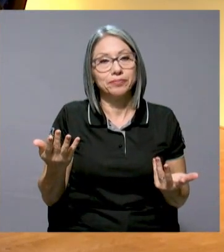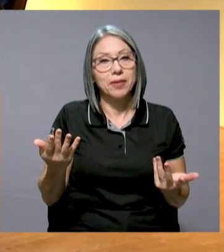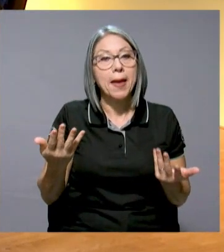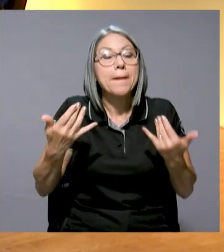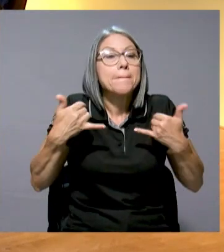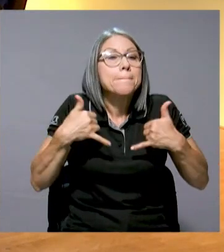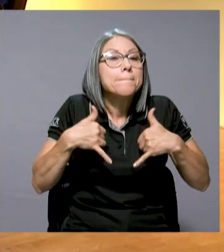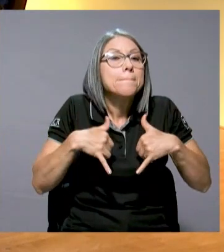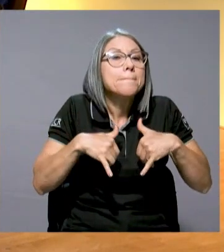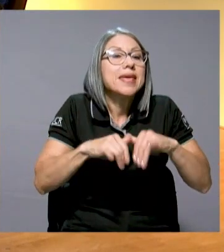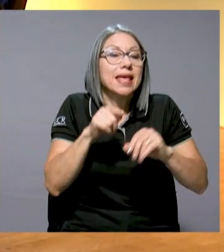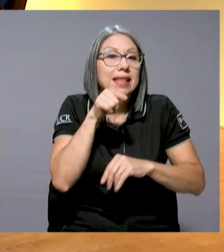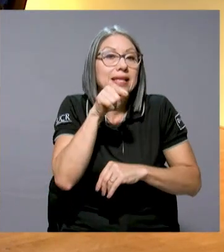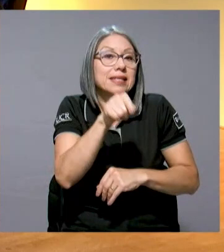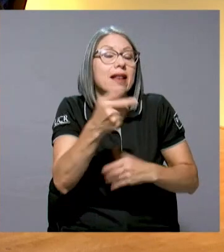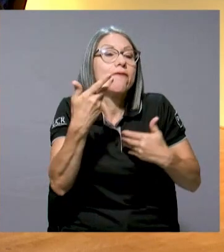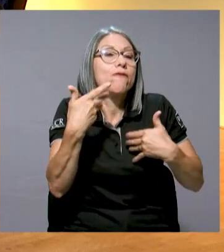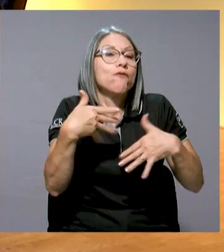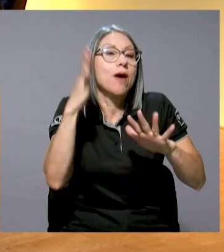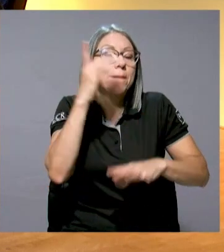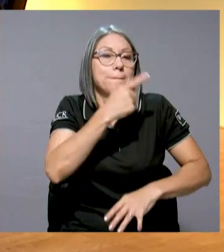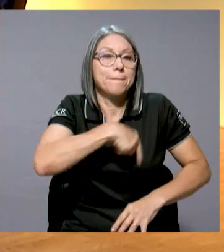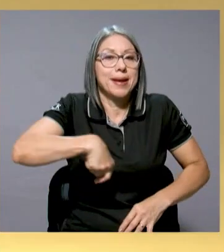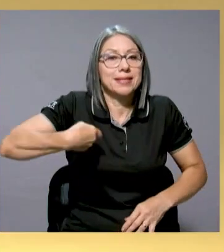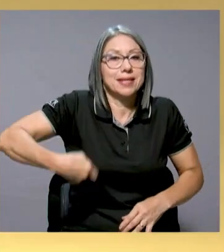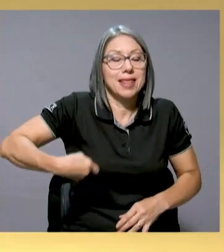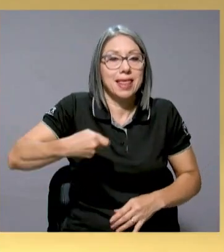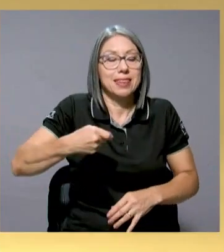mientras fue presidente de la República vivía